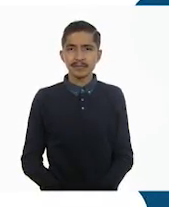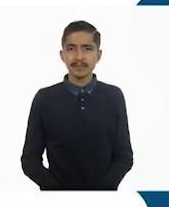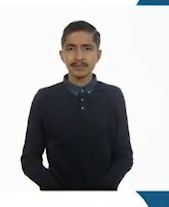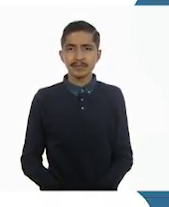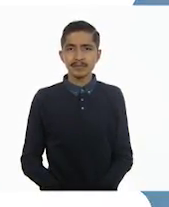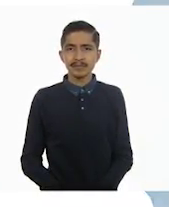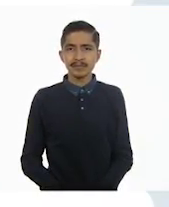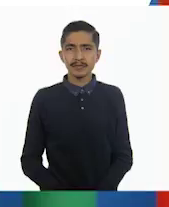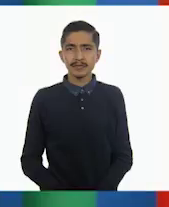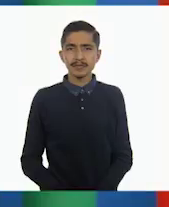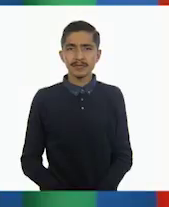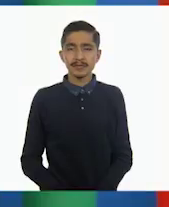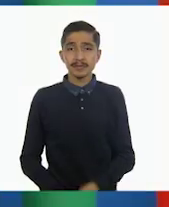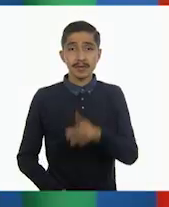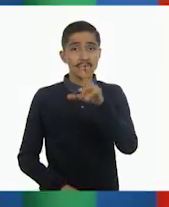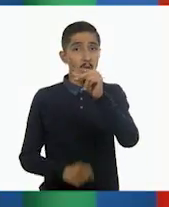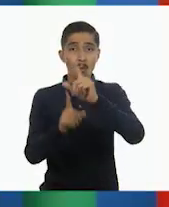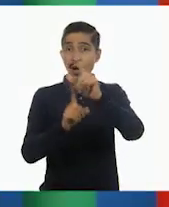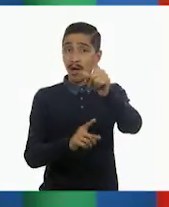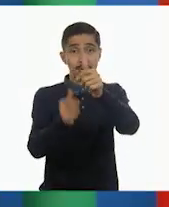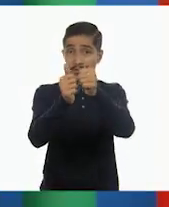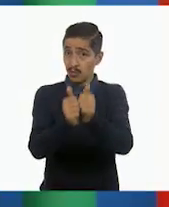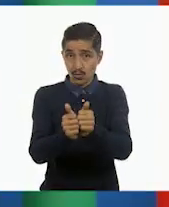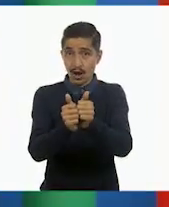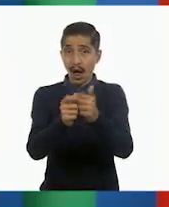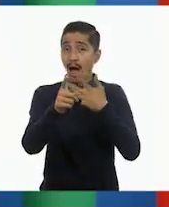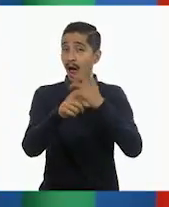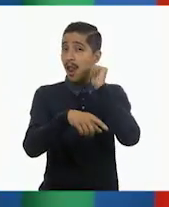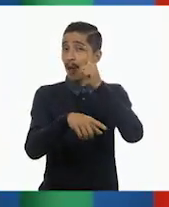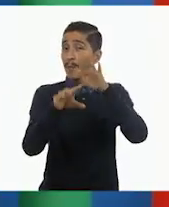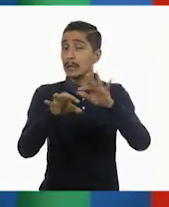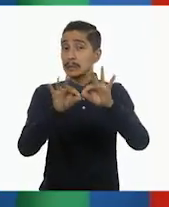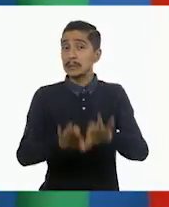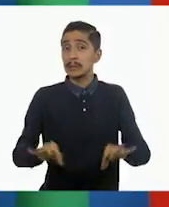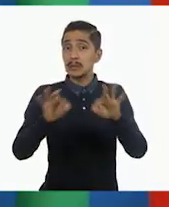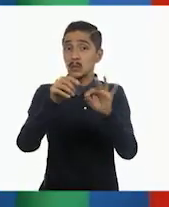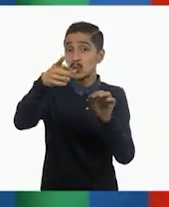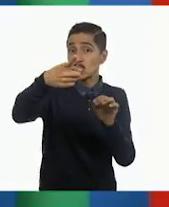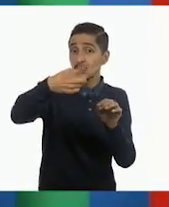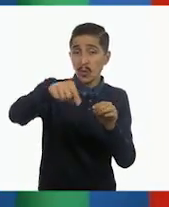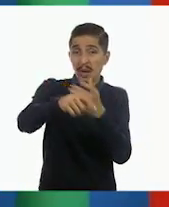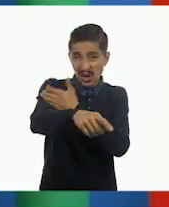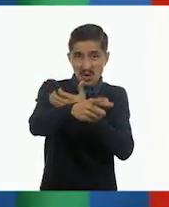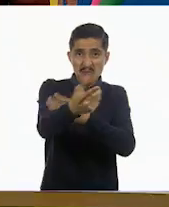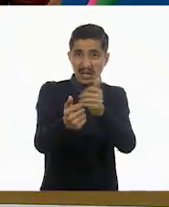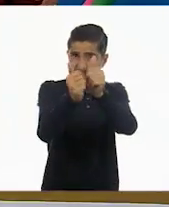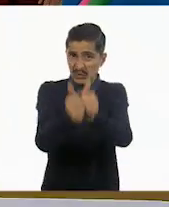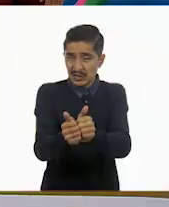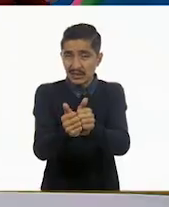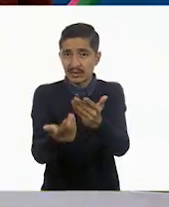aprendeencasa.sep.gob.mx. No se muevan de su lugar, tenemos algo muy importante para ustedes. Acompáñenos.